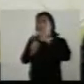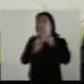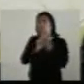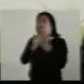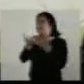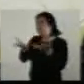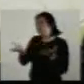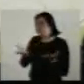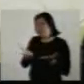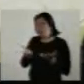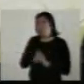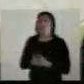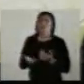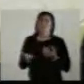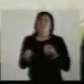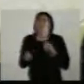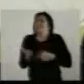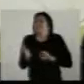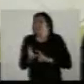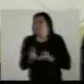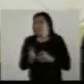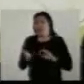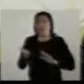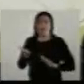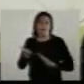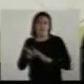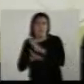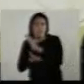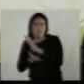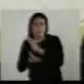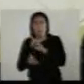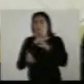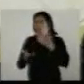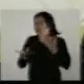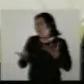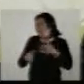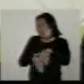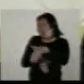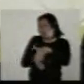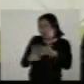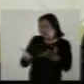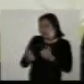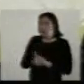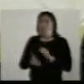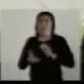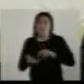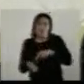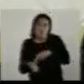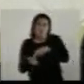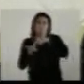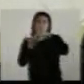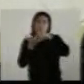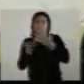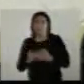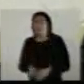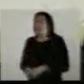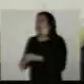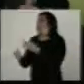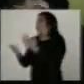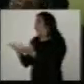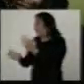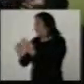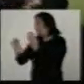con la sociedad se establece. Es decir, ¿hay rampas o no hay rampas en las calles? ¿Hay ascensores o no los hay